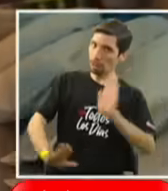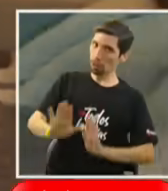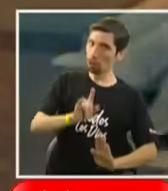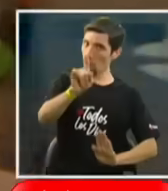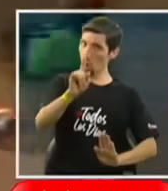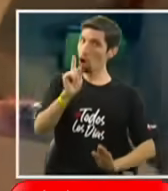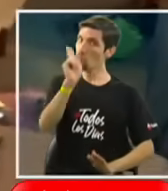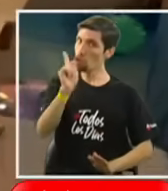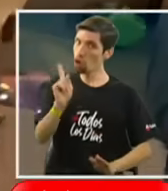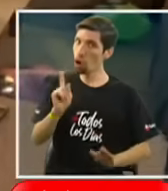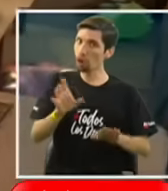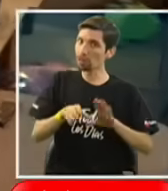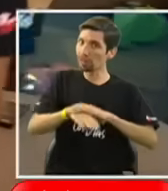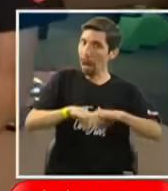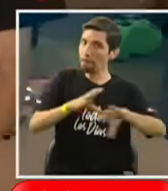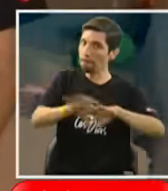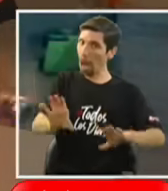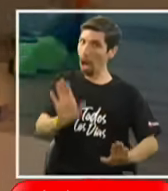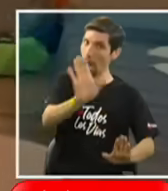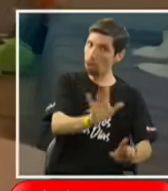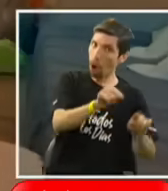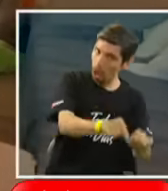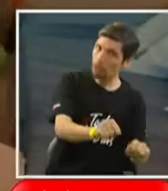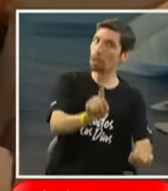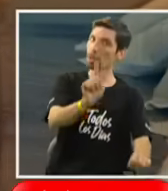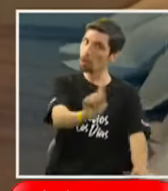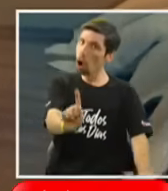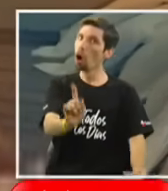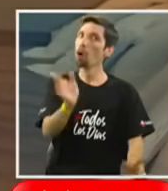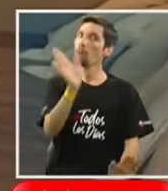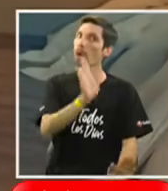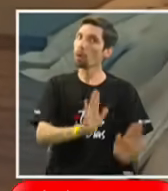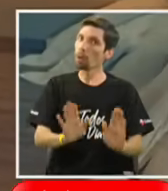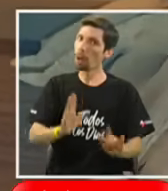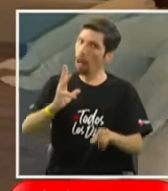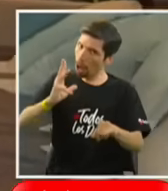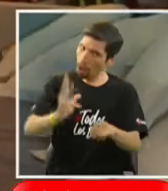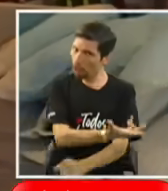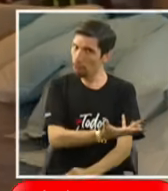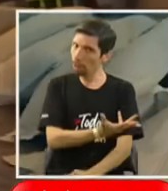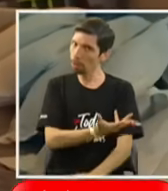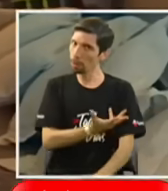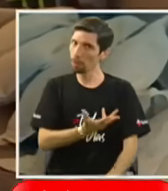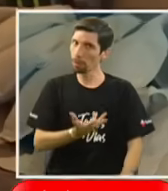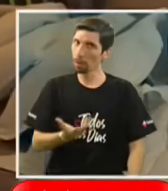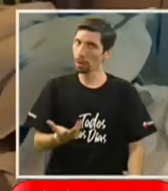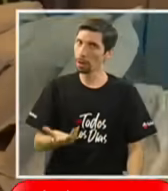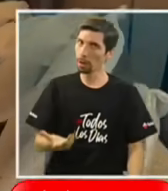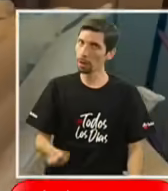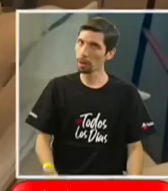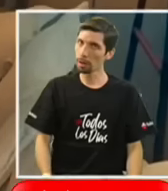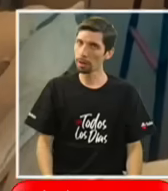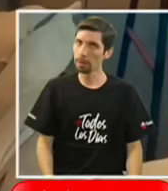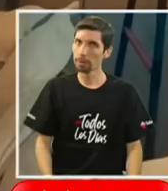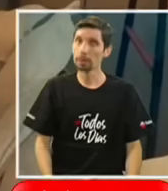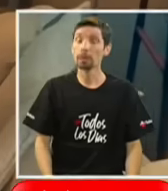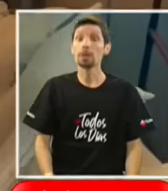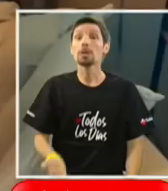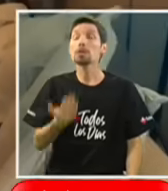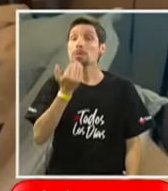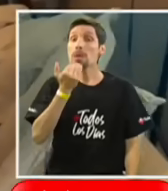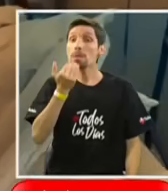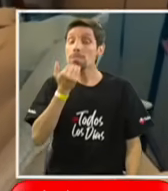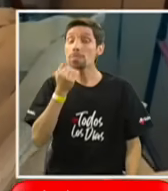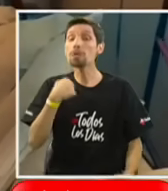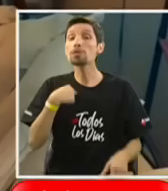no pongan los zapatos acá para evitar zonas de catástrofes. Y también le